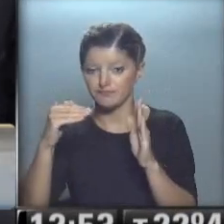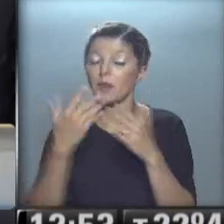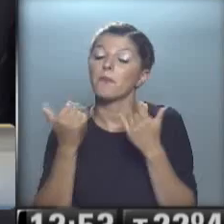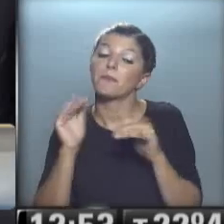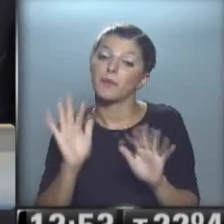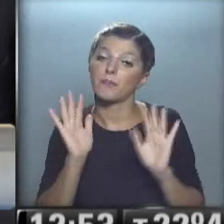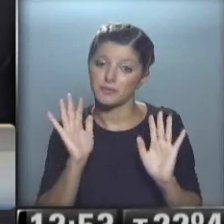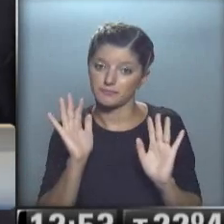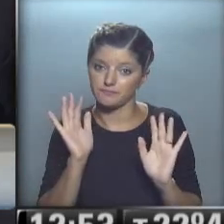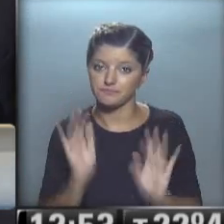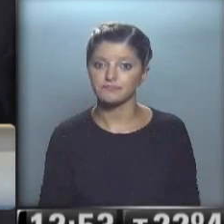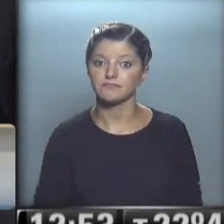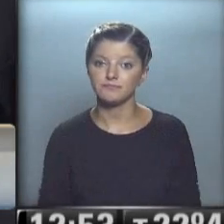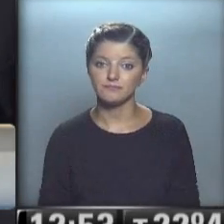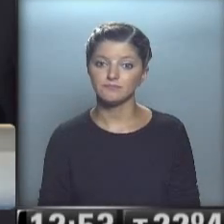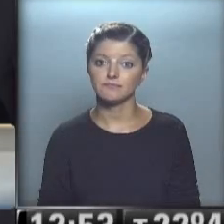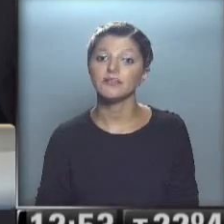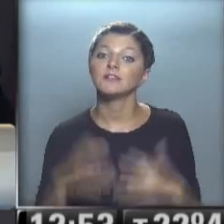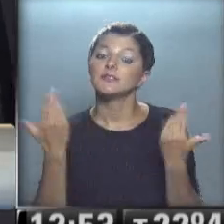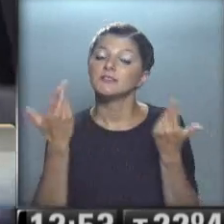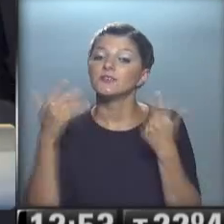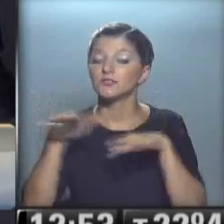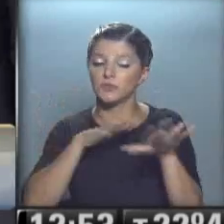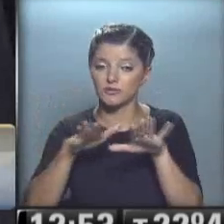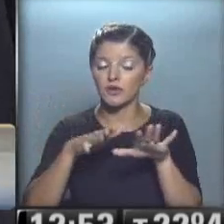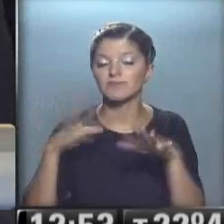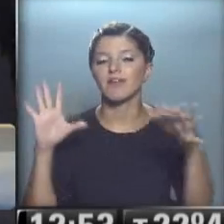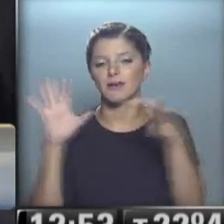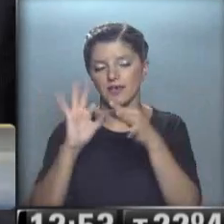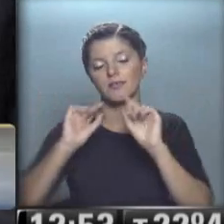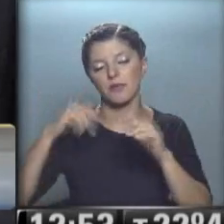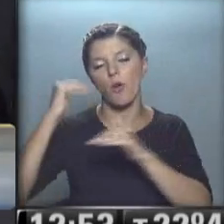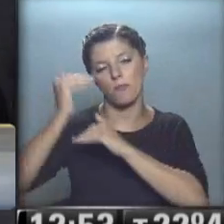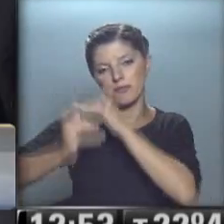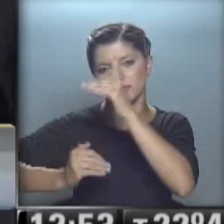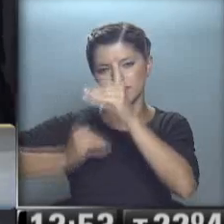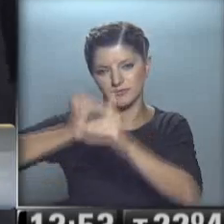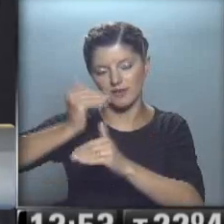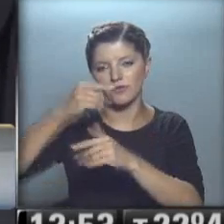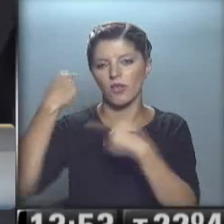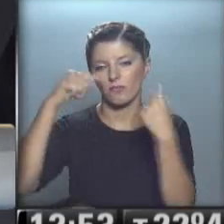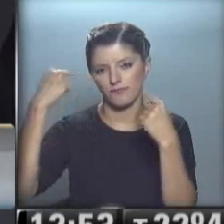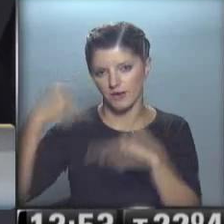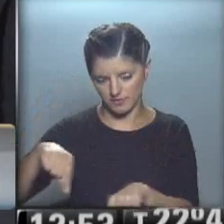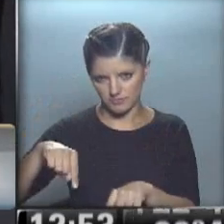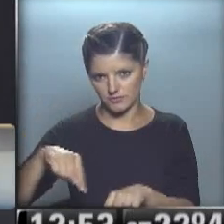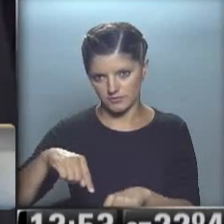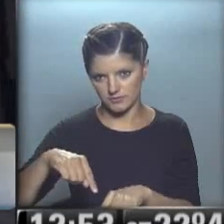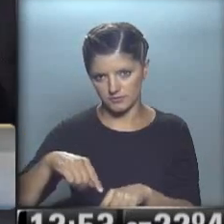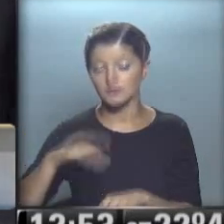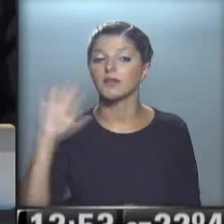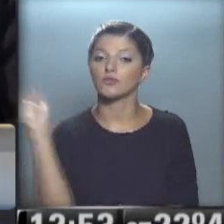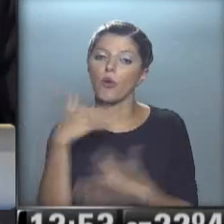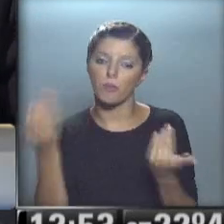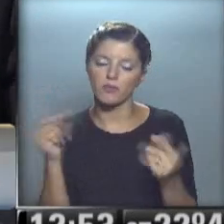bueno este Son son cuestiones que tienen que ver con procesos también que va adquiriendo la región de de encontrar sus